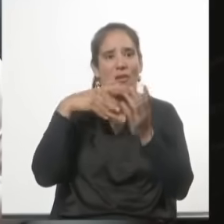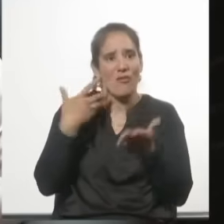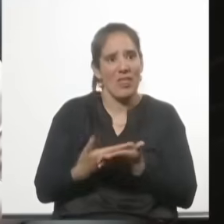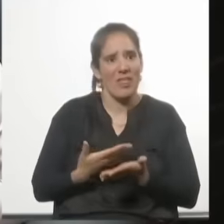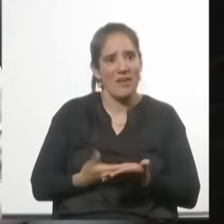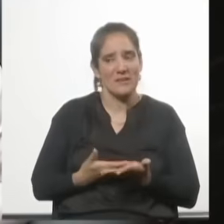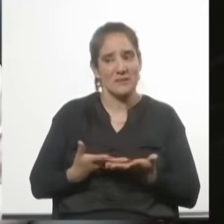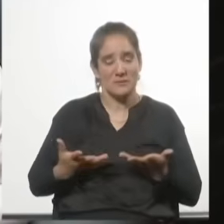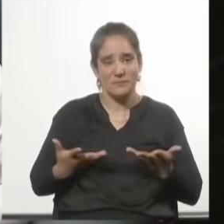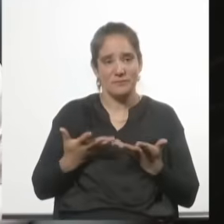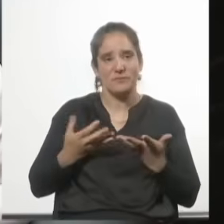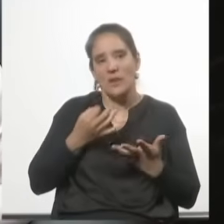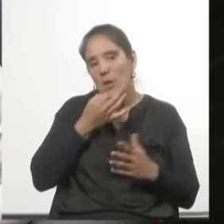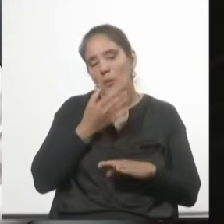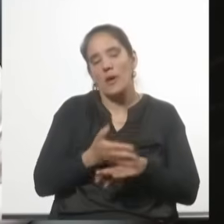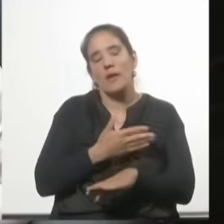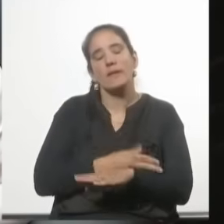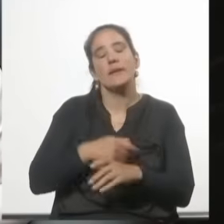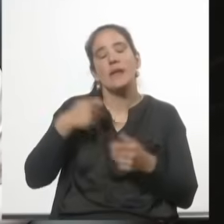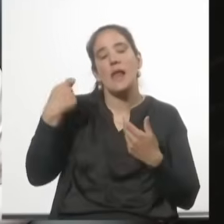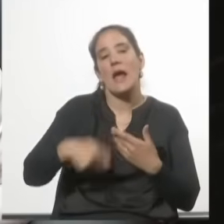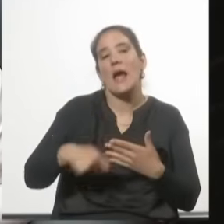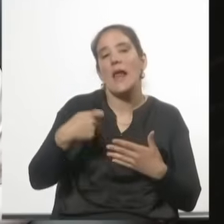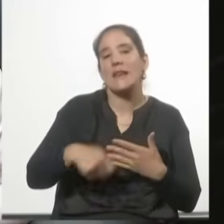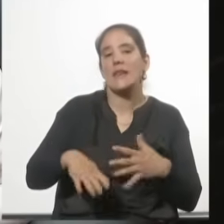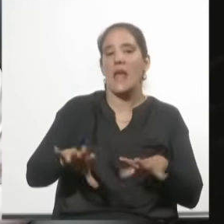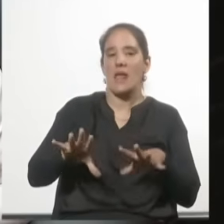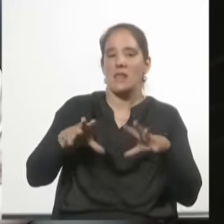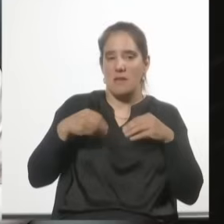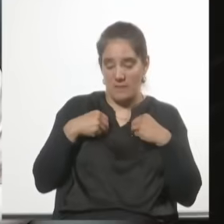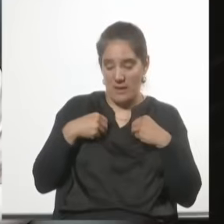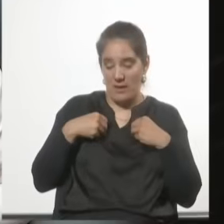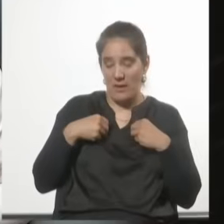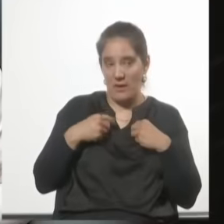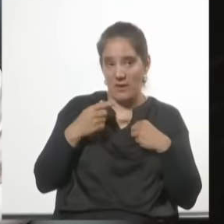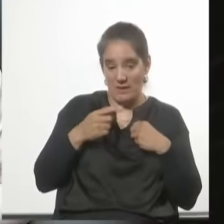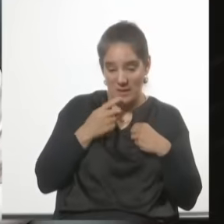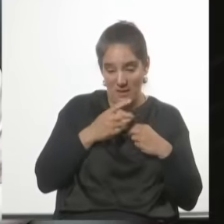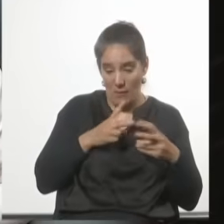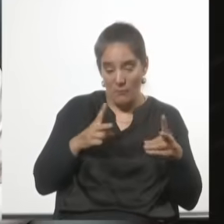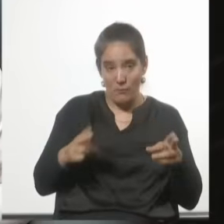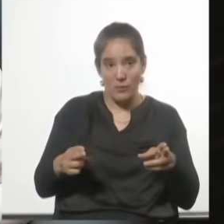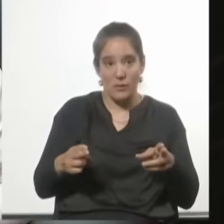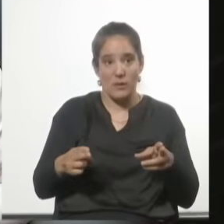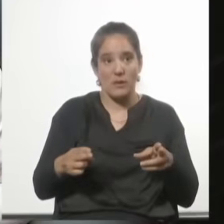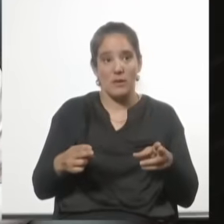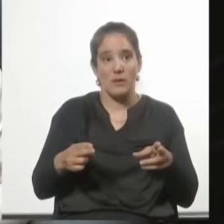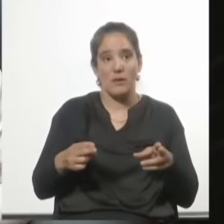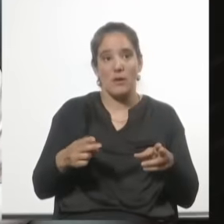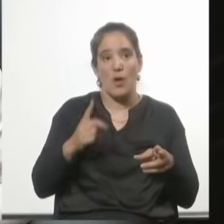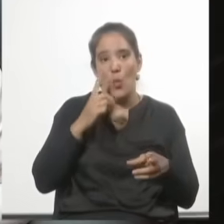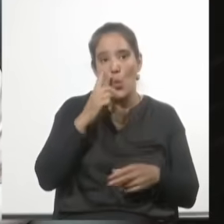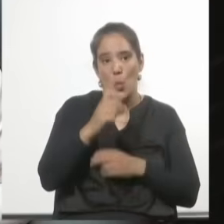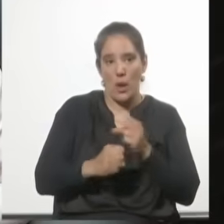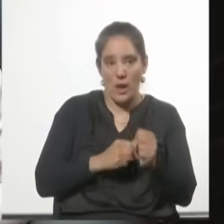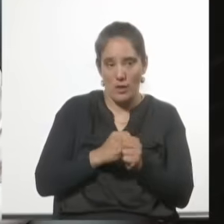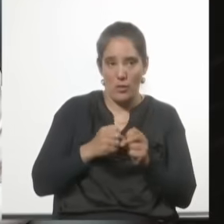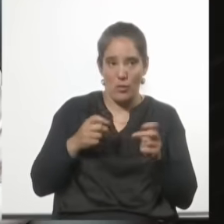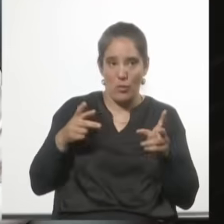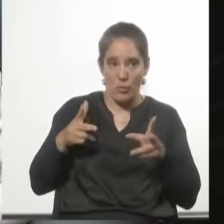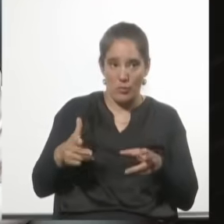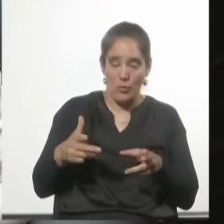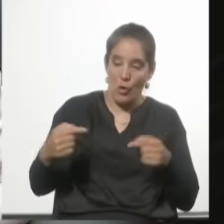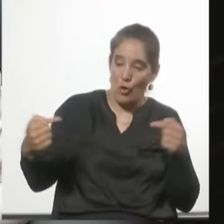Tal como se expresó antes, la garantía aceptada indebidamente estableció un plazo de vigencia anual en contra de lo que